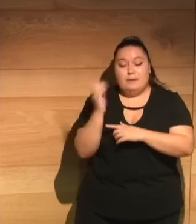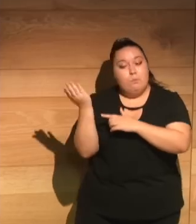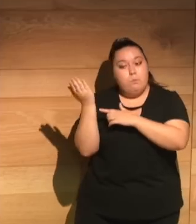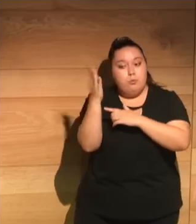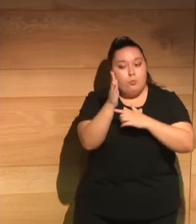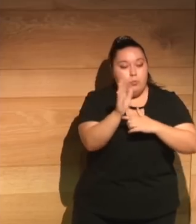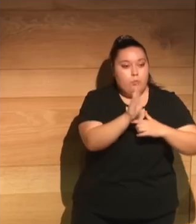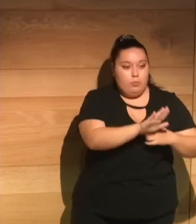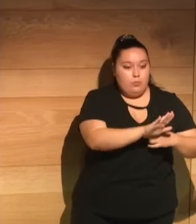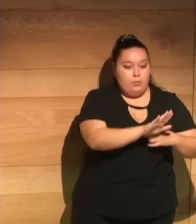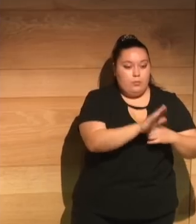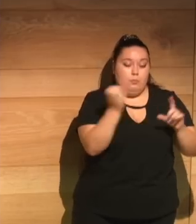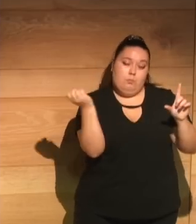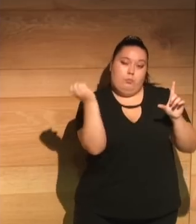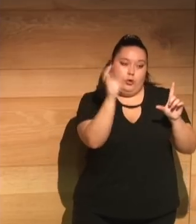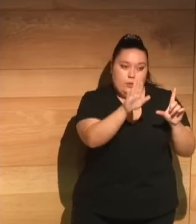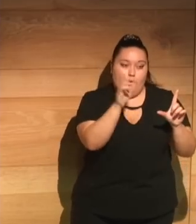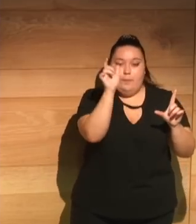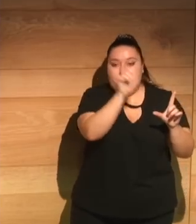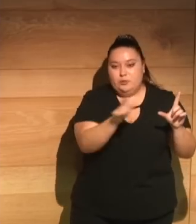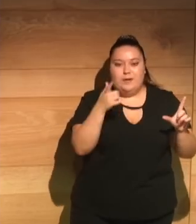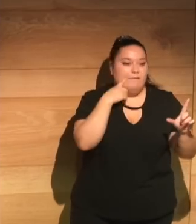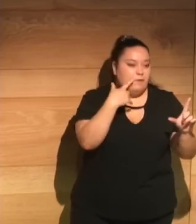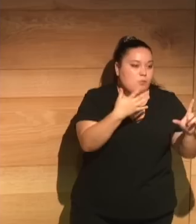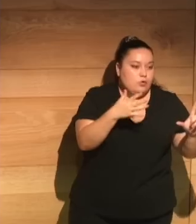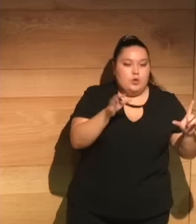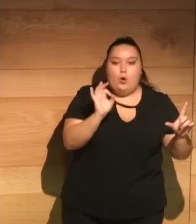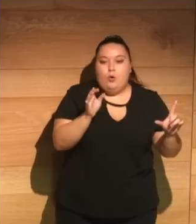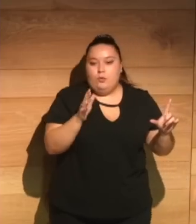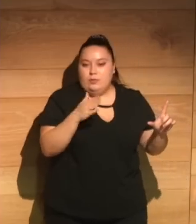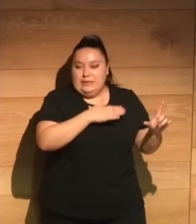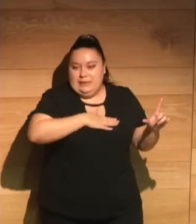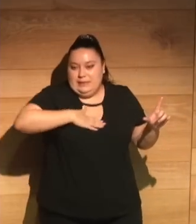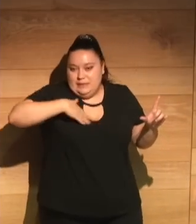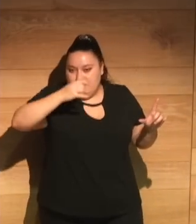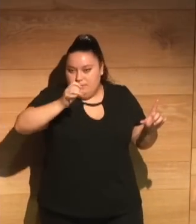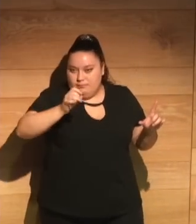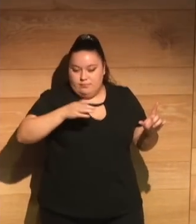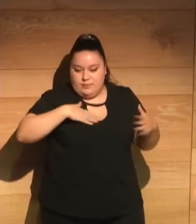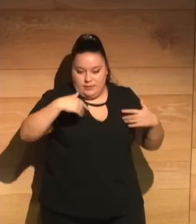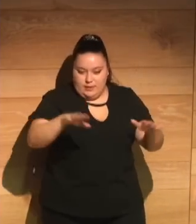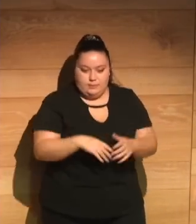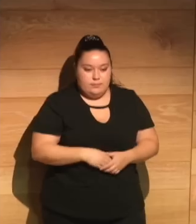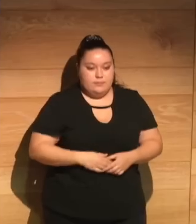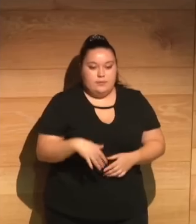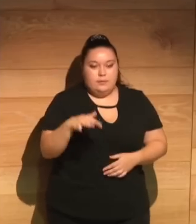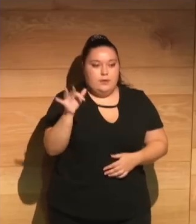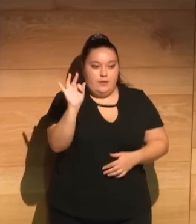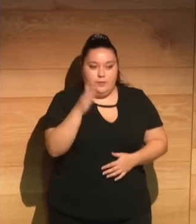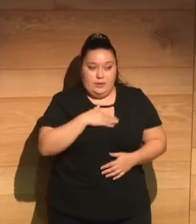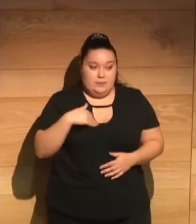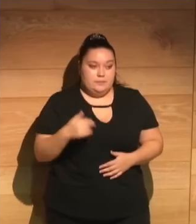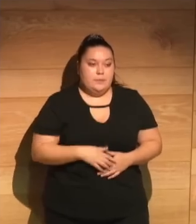de, muchas veces, de personajes célebres o de cualquiera que se quisiera hacer el fisionotrazo en perfil